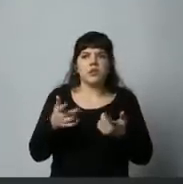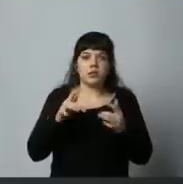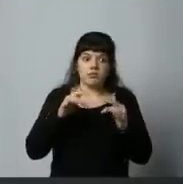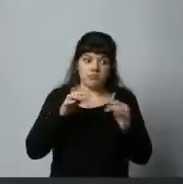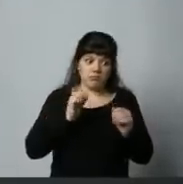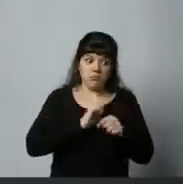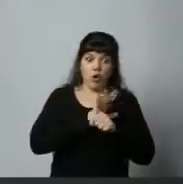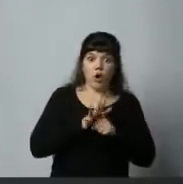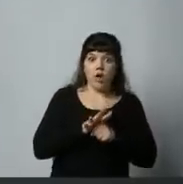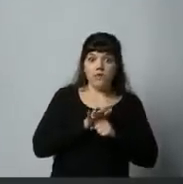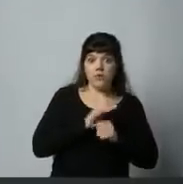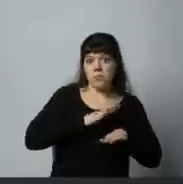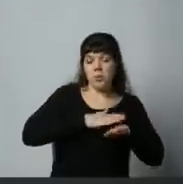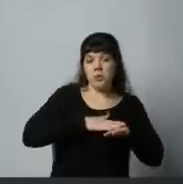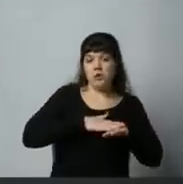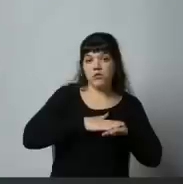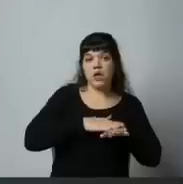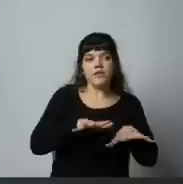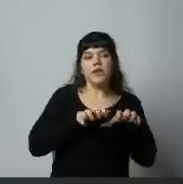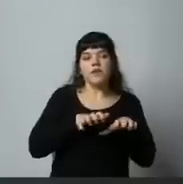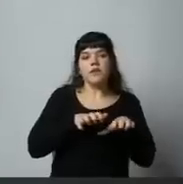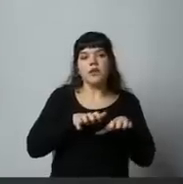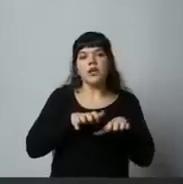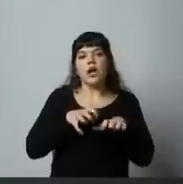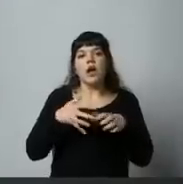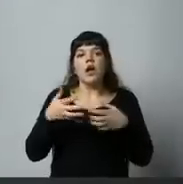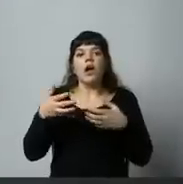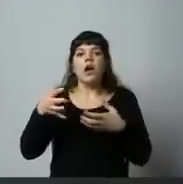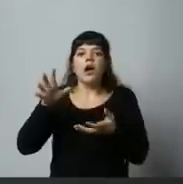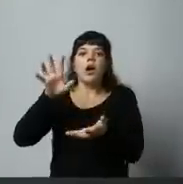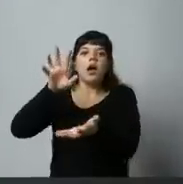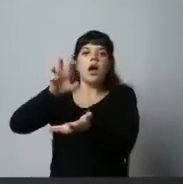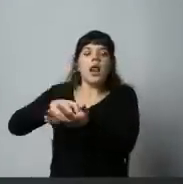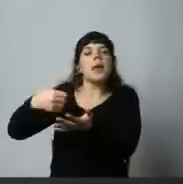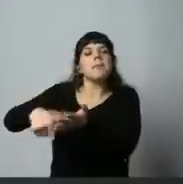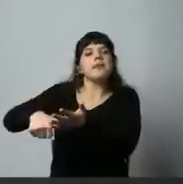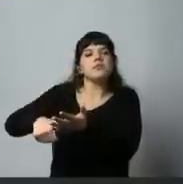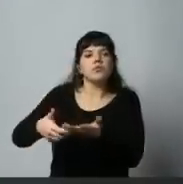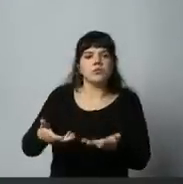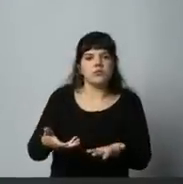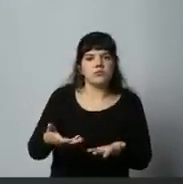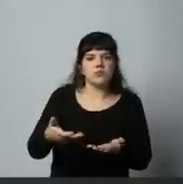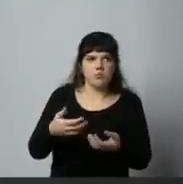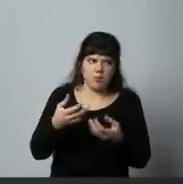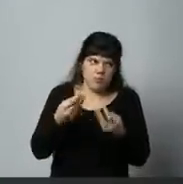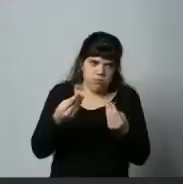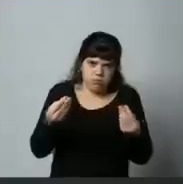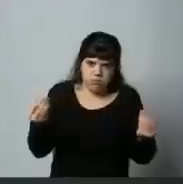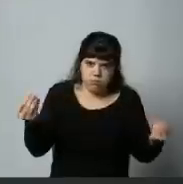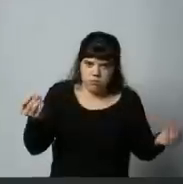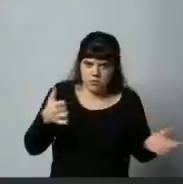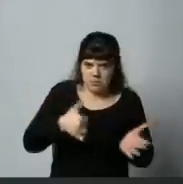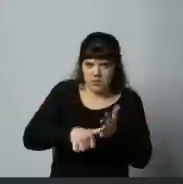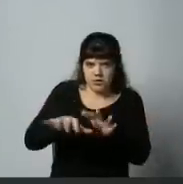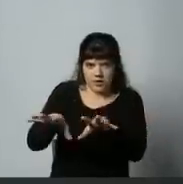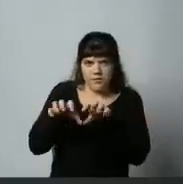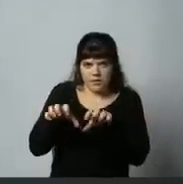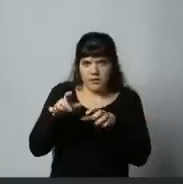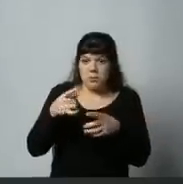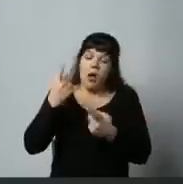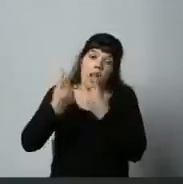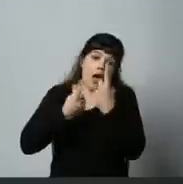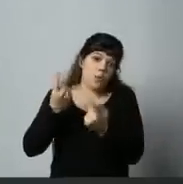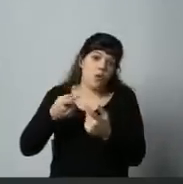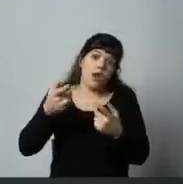durante la pandemia vivía en las pensiones de Montevideo miles de personas viven en pensiones y la mayoría de esos son trabajadores informales